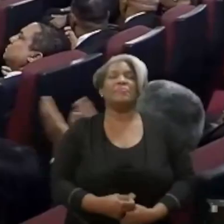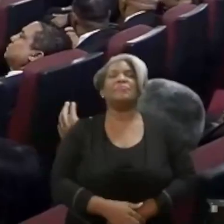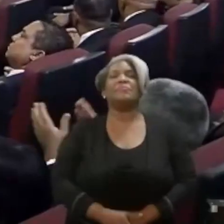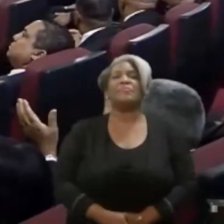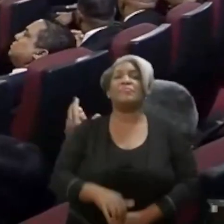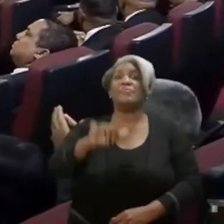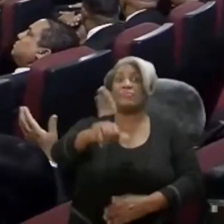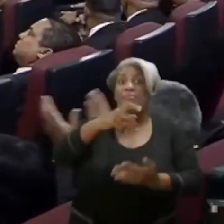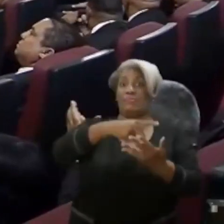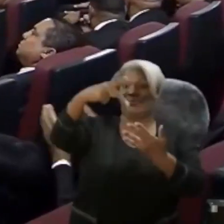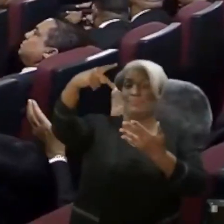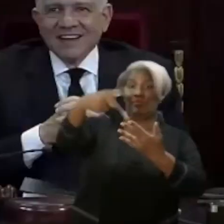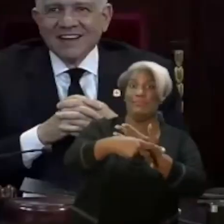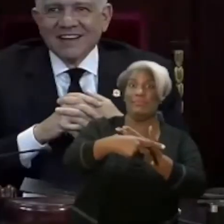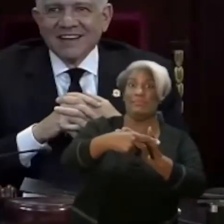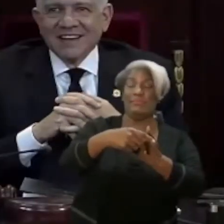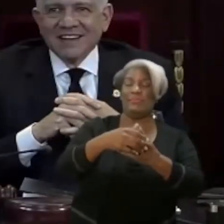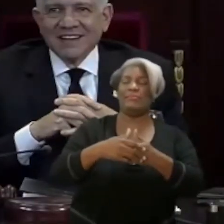Este proyecto